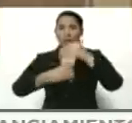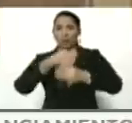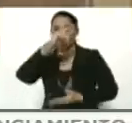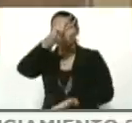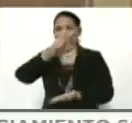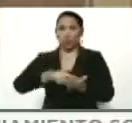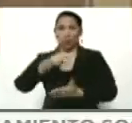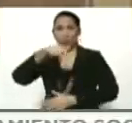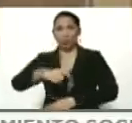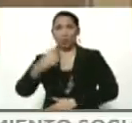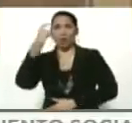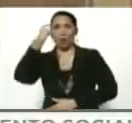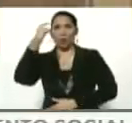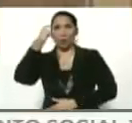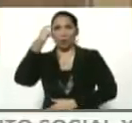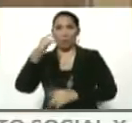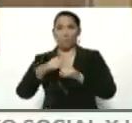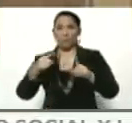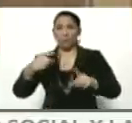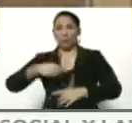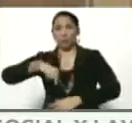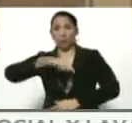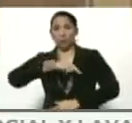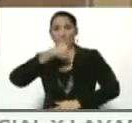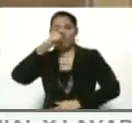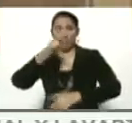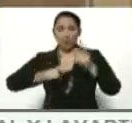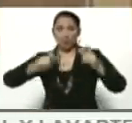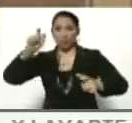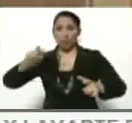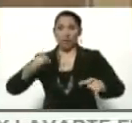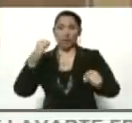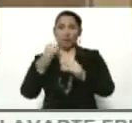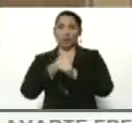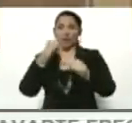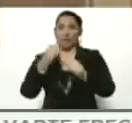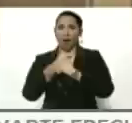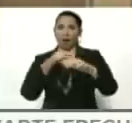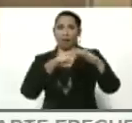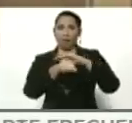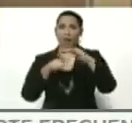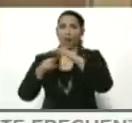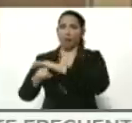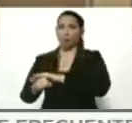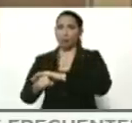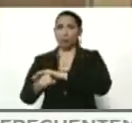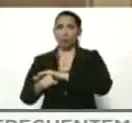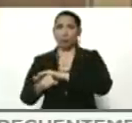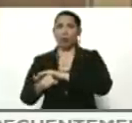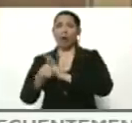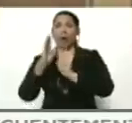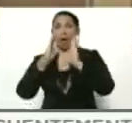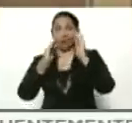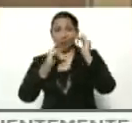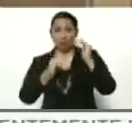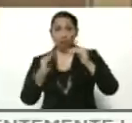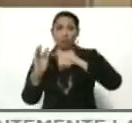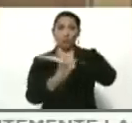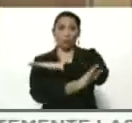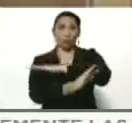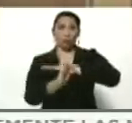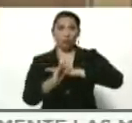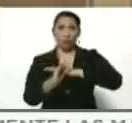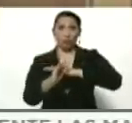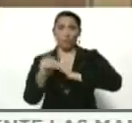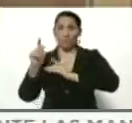el día de hoy para que nuestro personal que está atendiendo a esos migrantes que están regresando a Venezuela